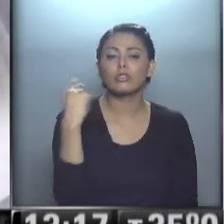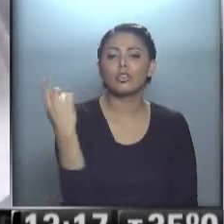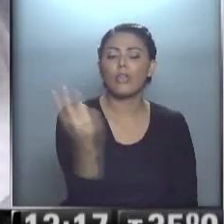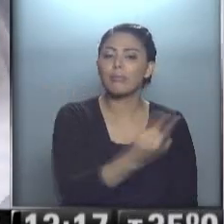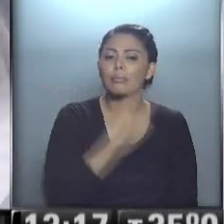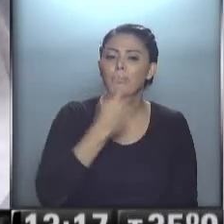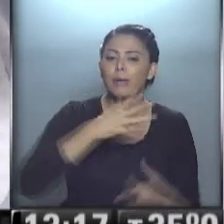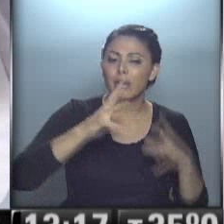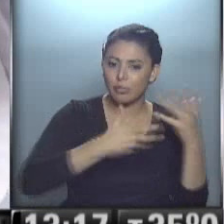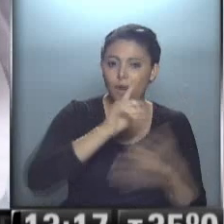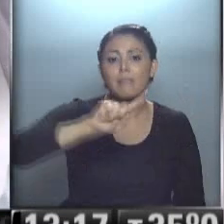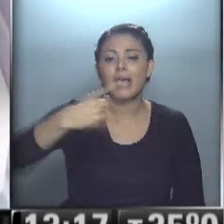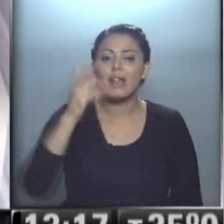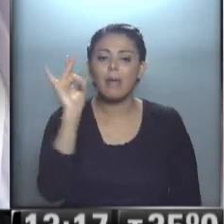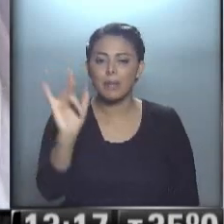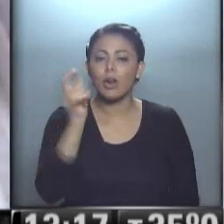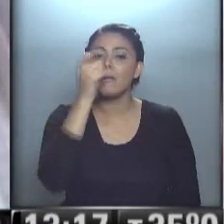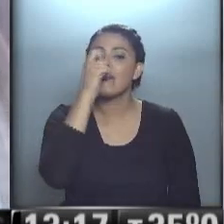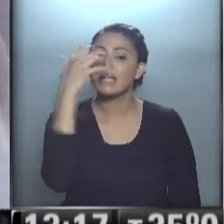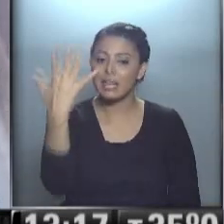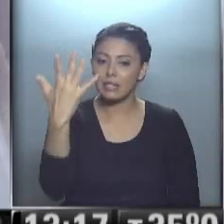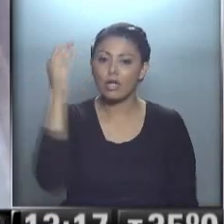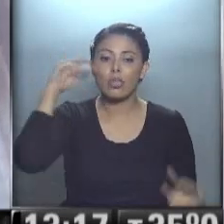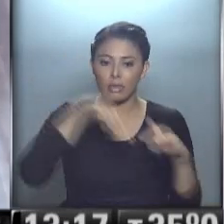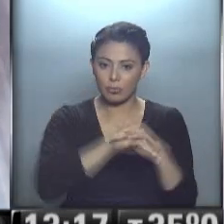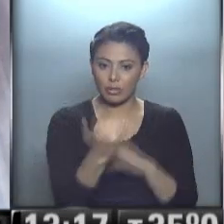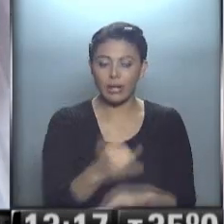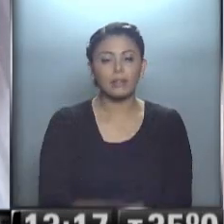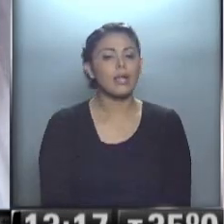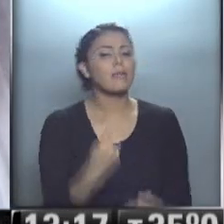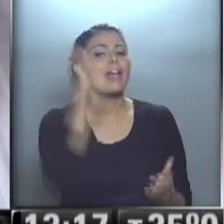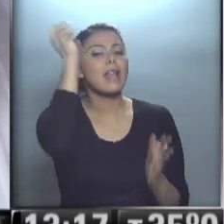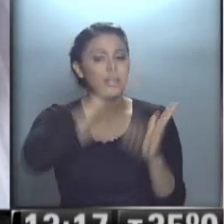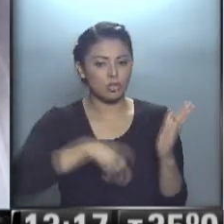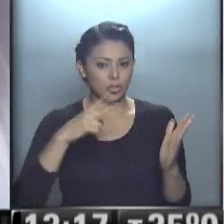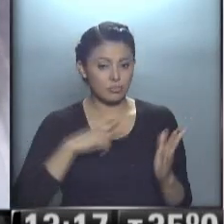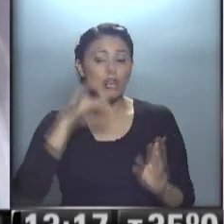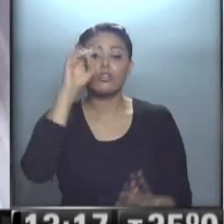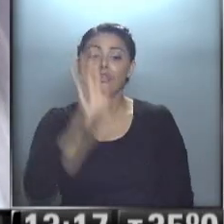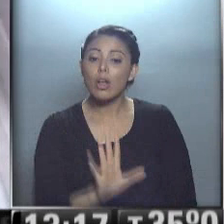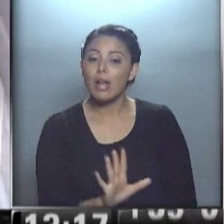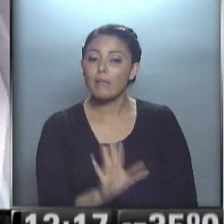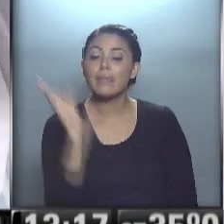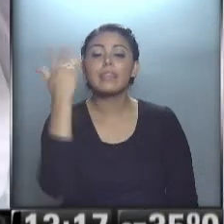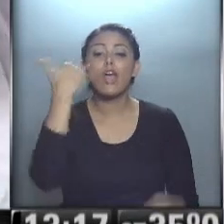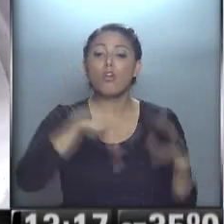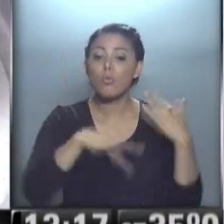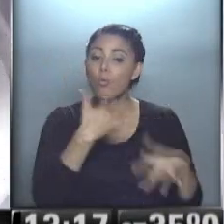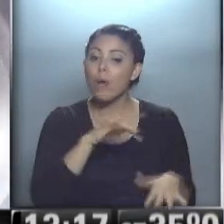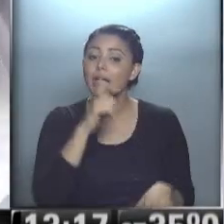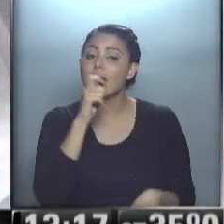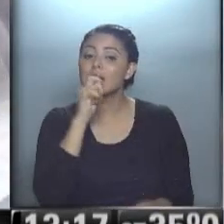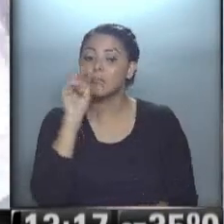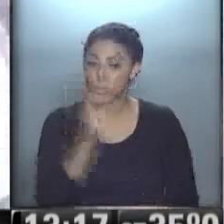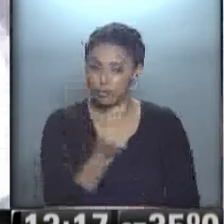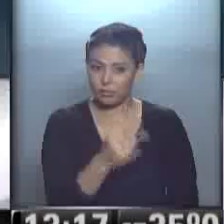destino mañana miércoles 25 en el depósito qué pasa con el registro civil Bueno solo guardi por